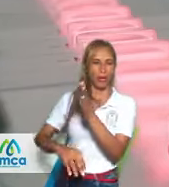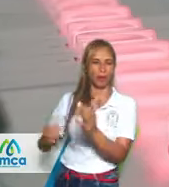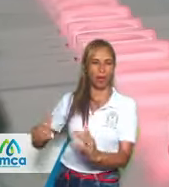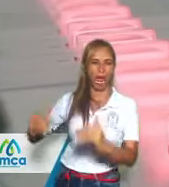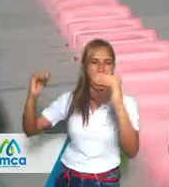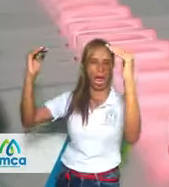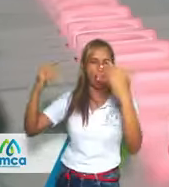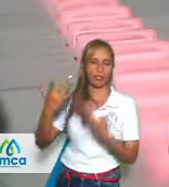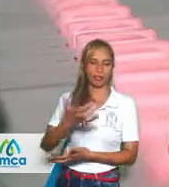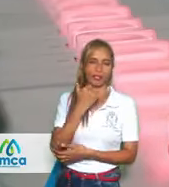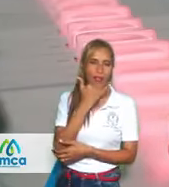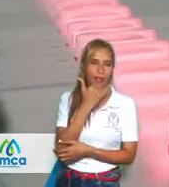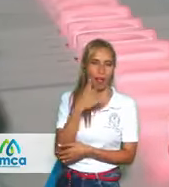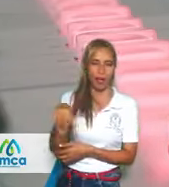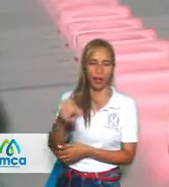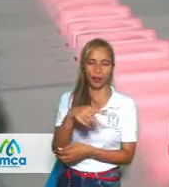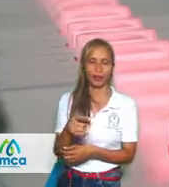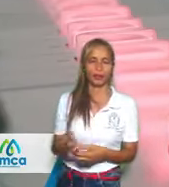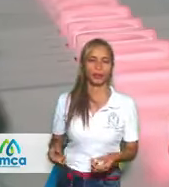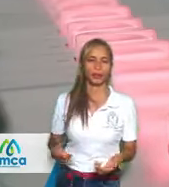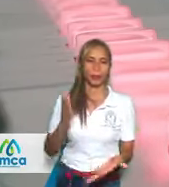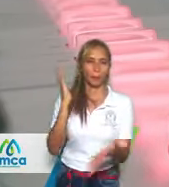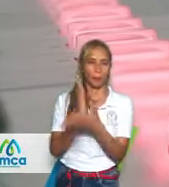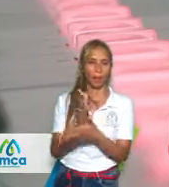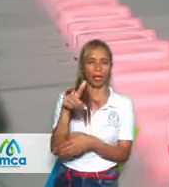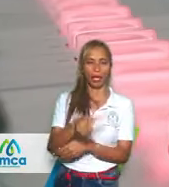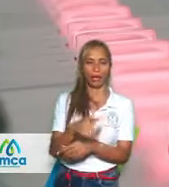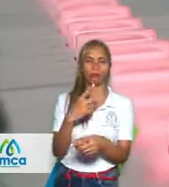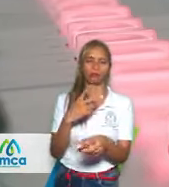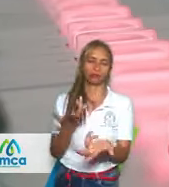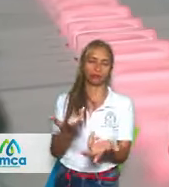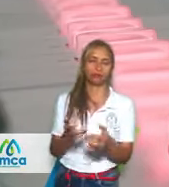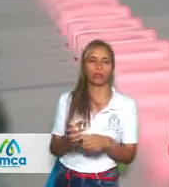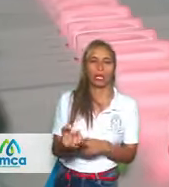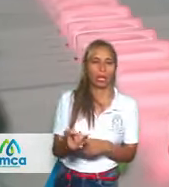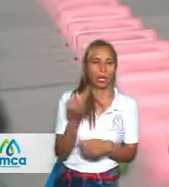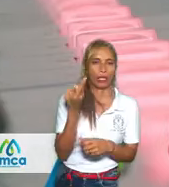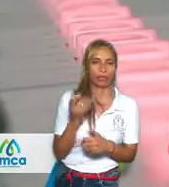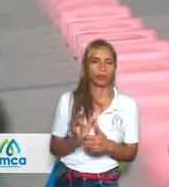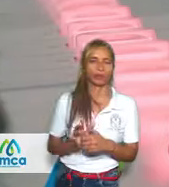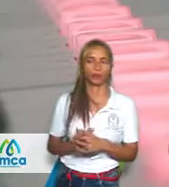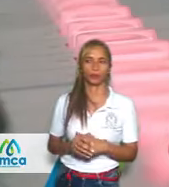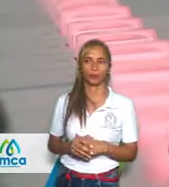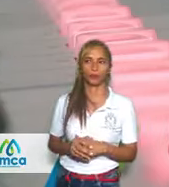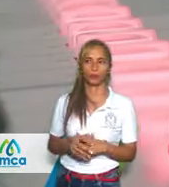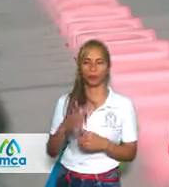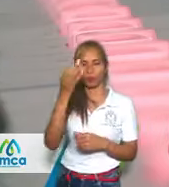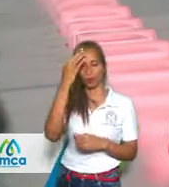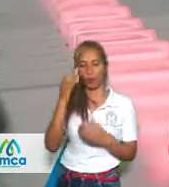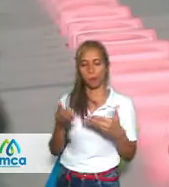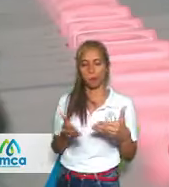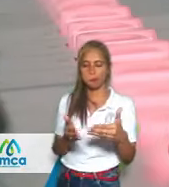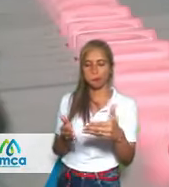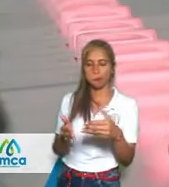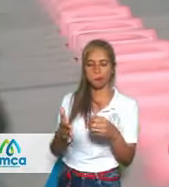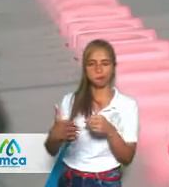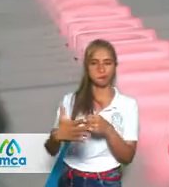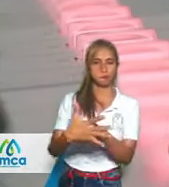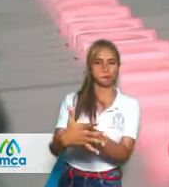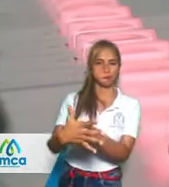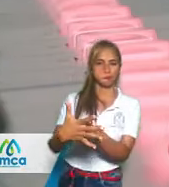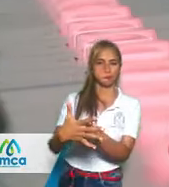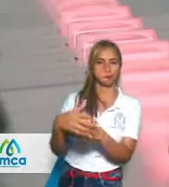generando algunas dificultades en ese sector, generando taponamientos debido a la nueva